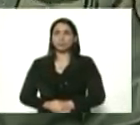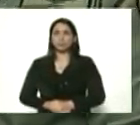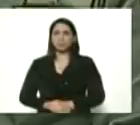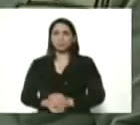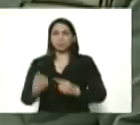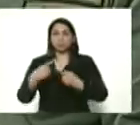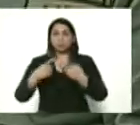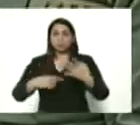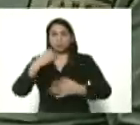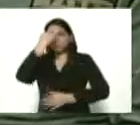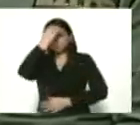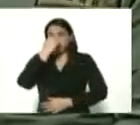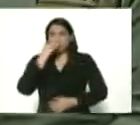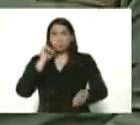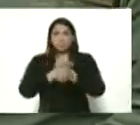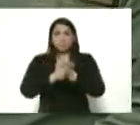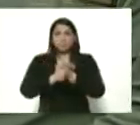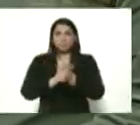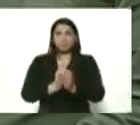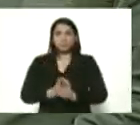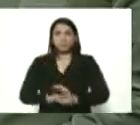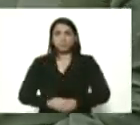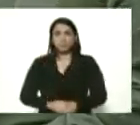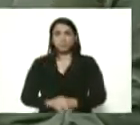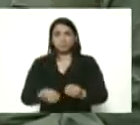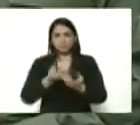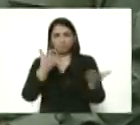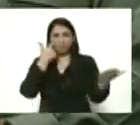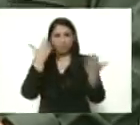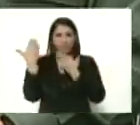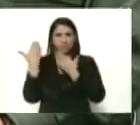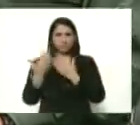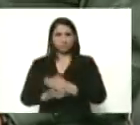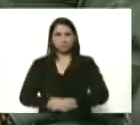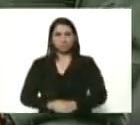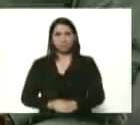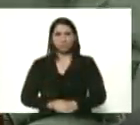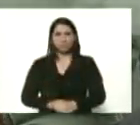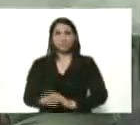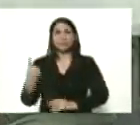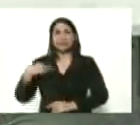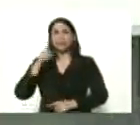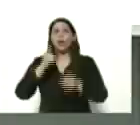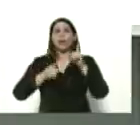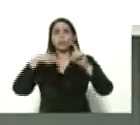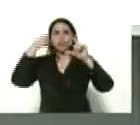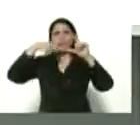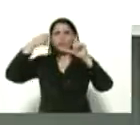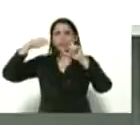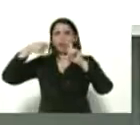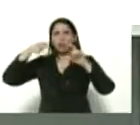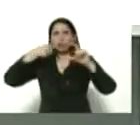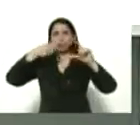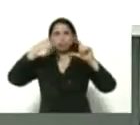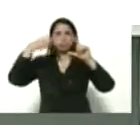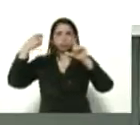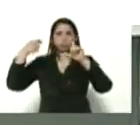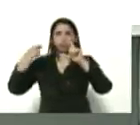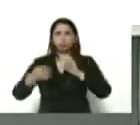Entre los capturados, como ustedes vieron, tenemos algunos videos